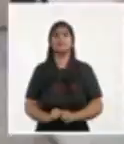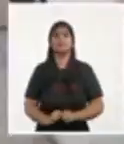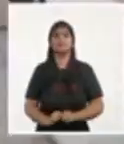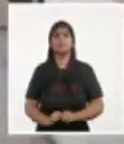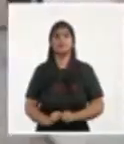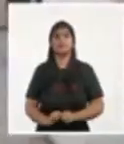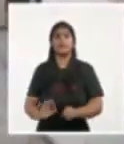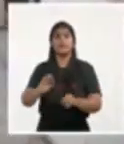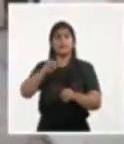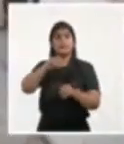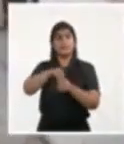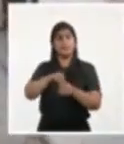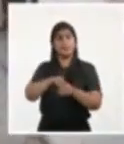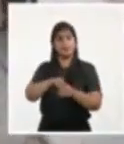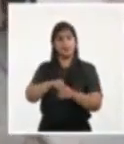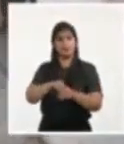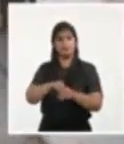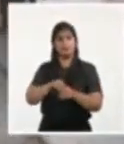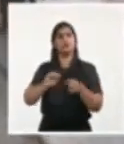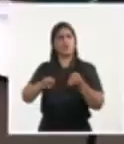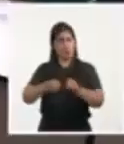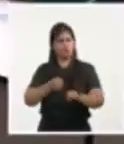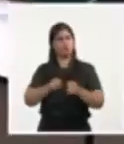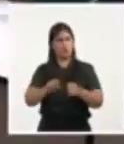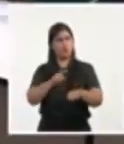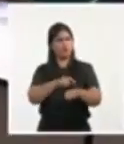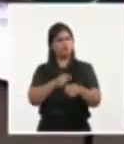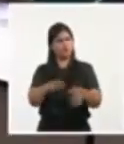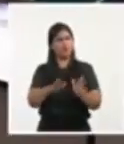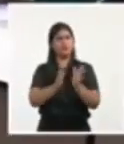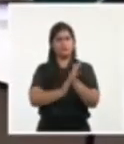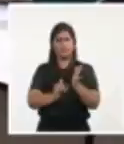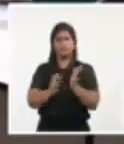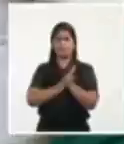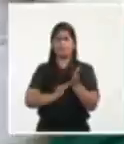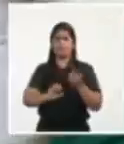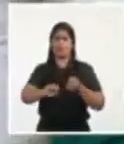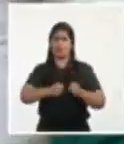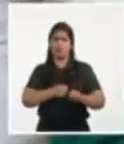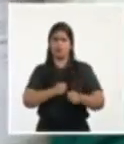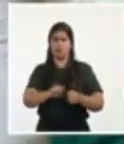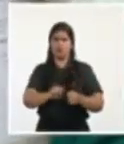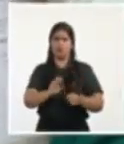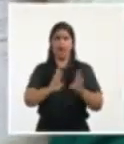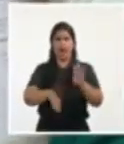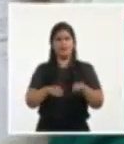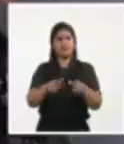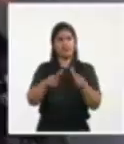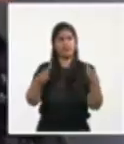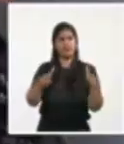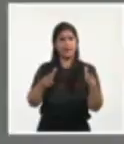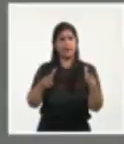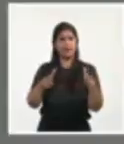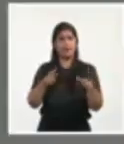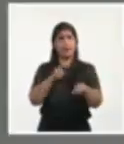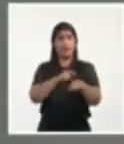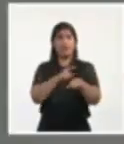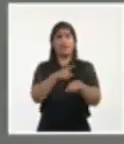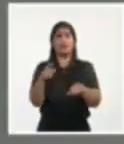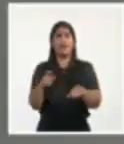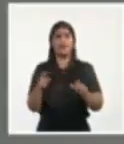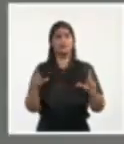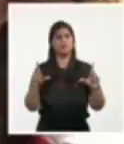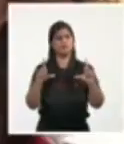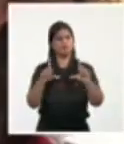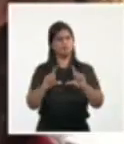controlado los brotes epidémicos que había tenido en cada momento, tenía una capacidad instalada y sus médicos tuvieron que